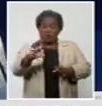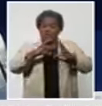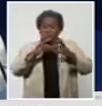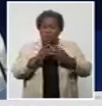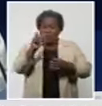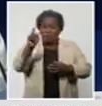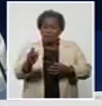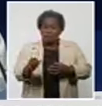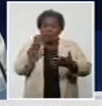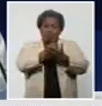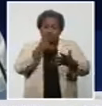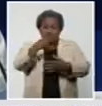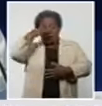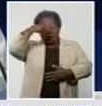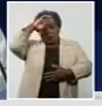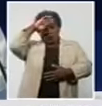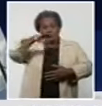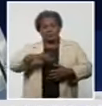Cuba.